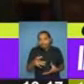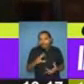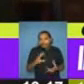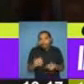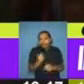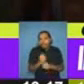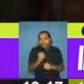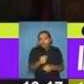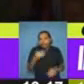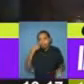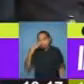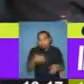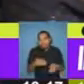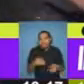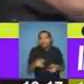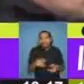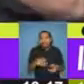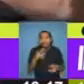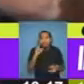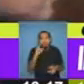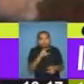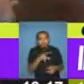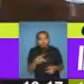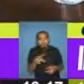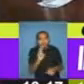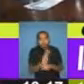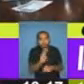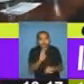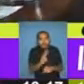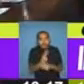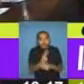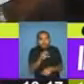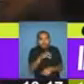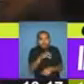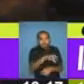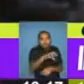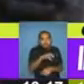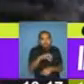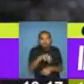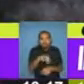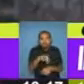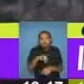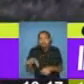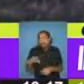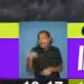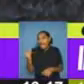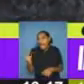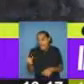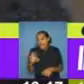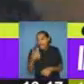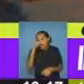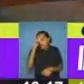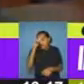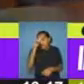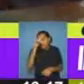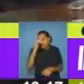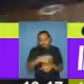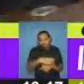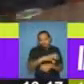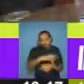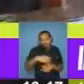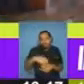de patrullaje de todo este sector Como así desde Palma sola hasta acá tenemos los recorridos Así que ellos están trabajando muy